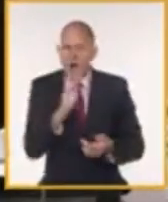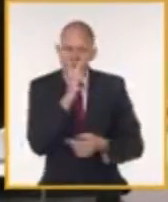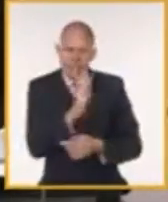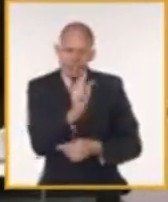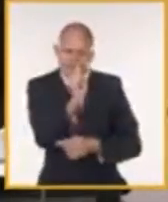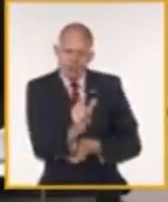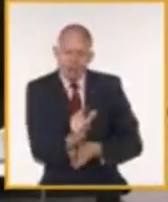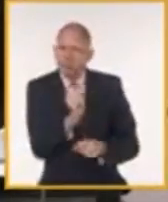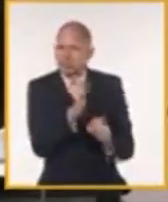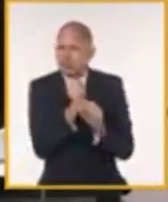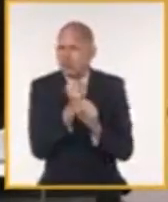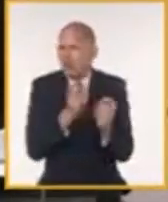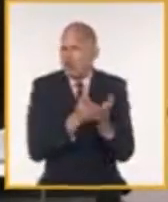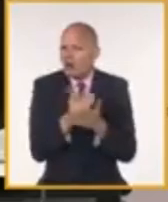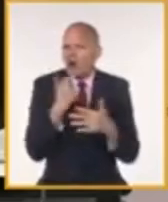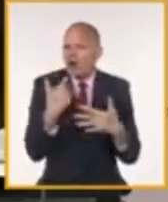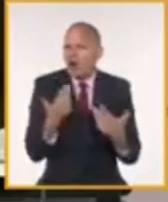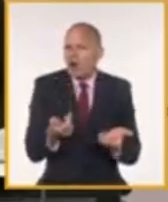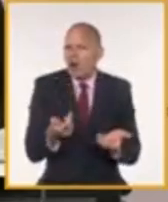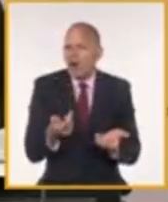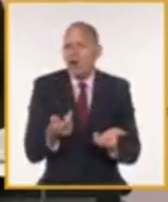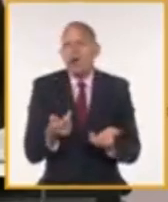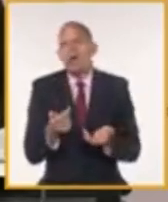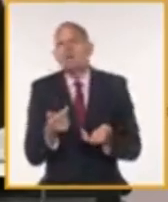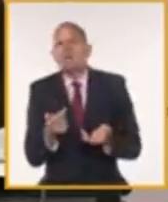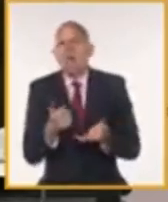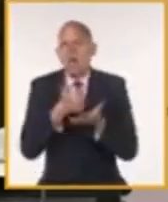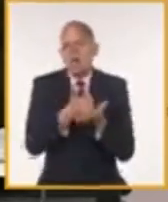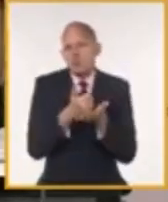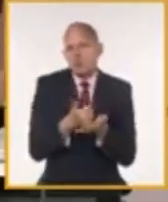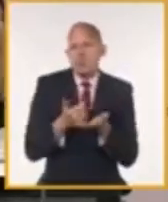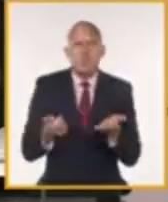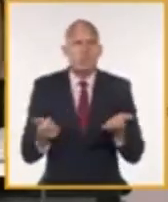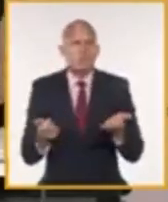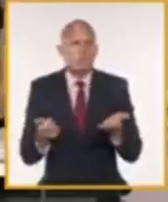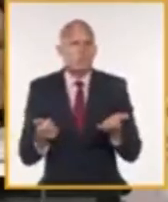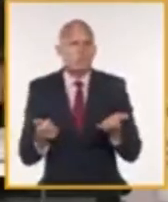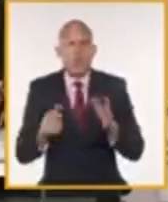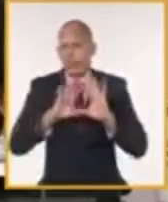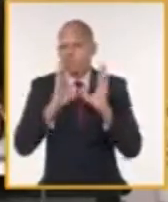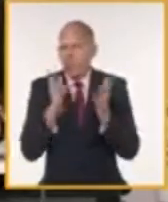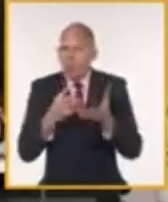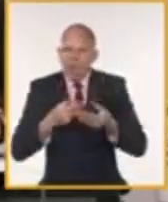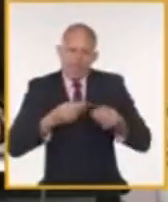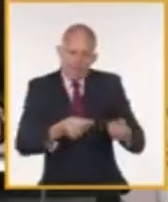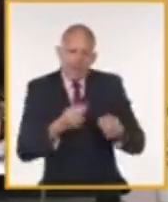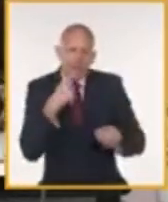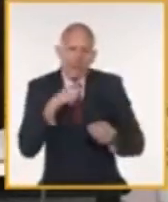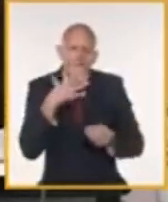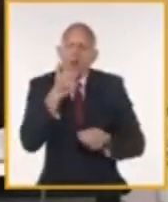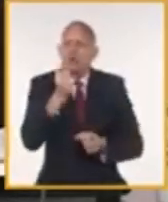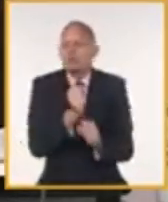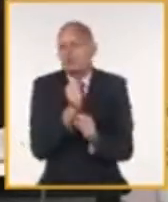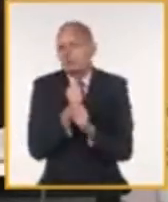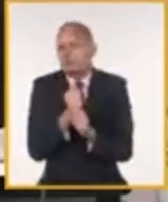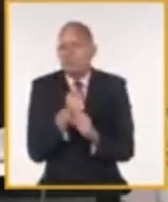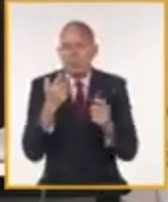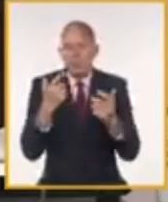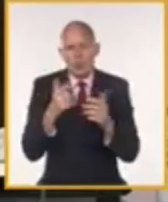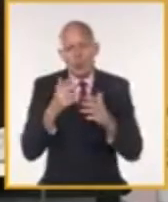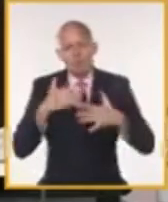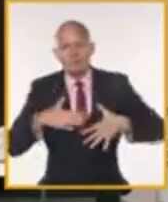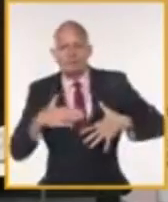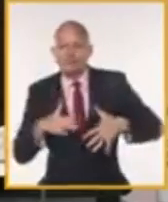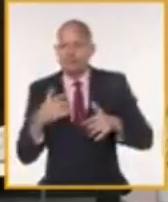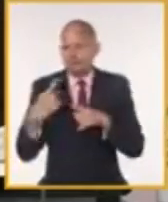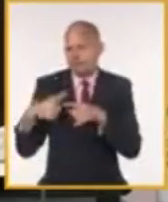su mejora continua, para también la búsqueda de mejores facilidades para el trabajo de nuestros